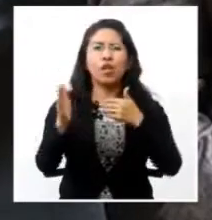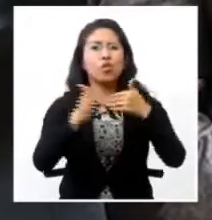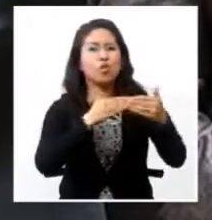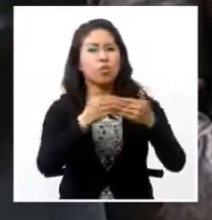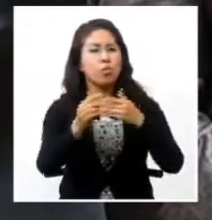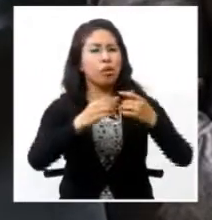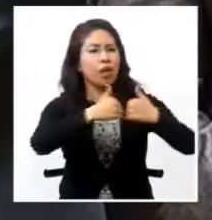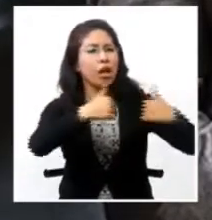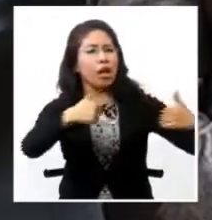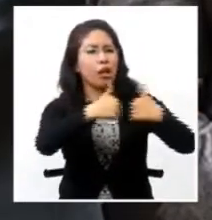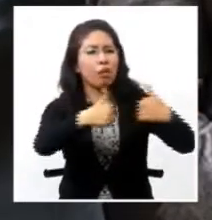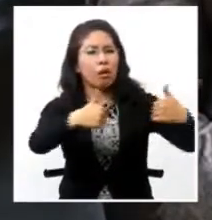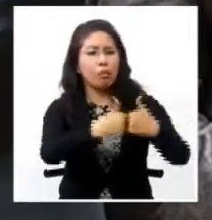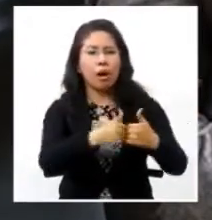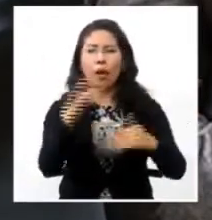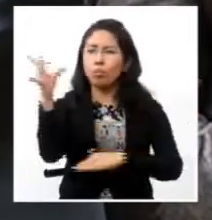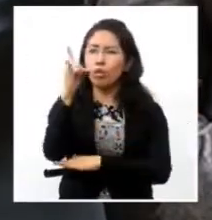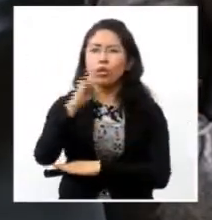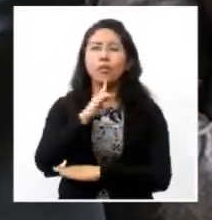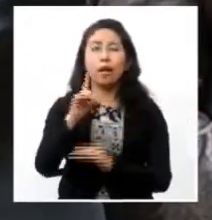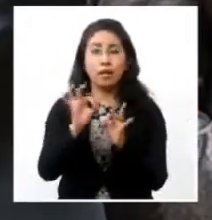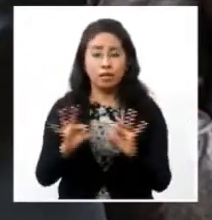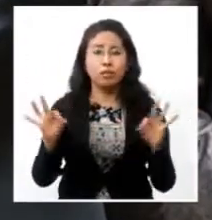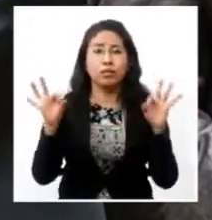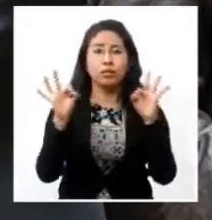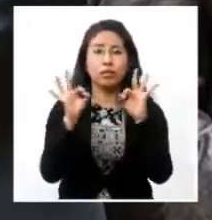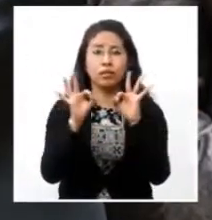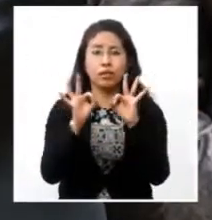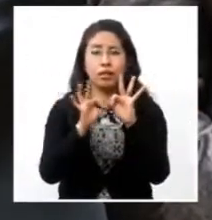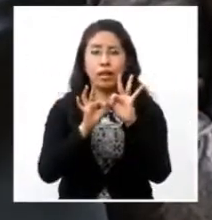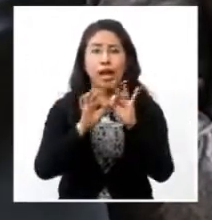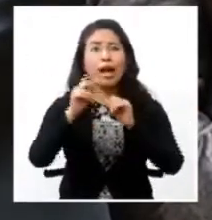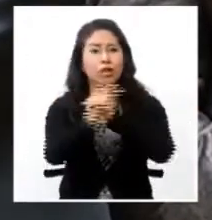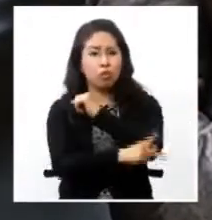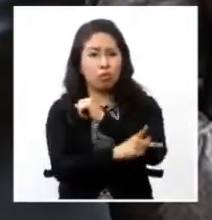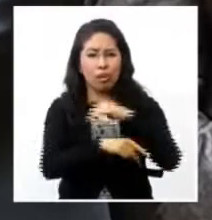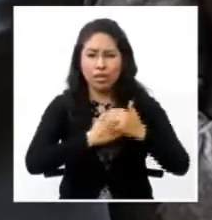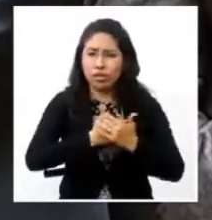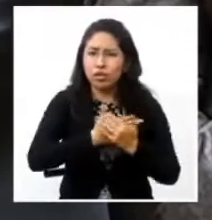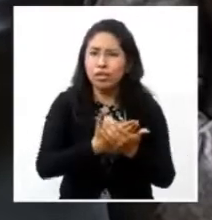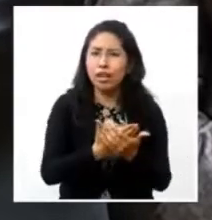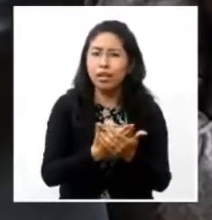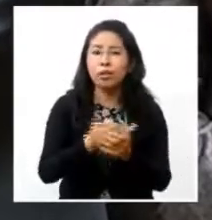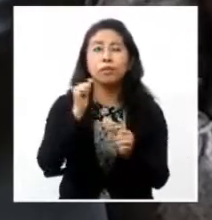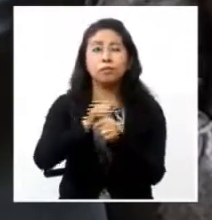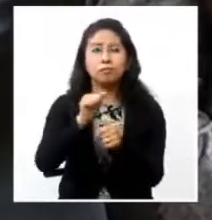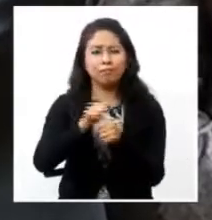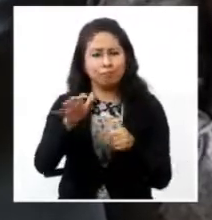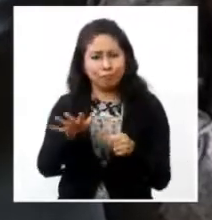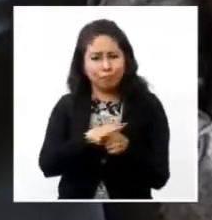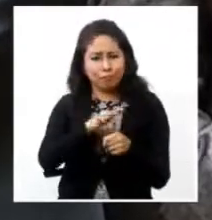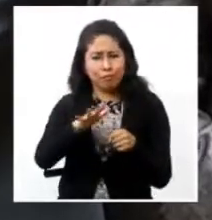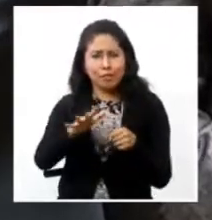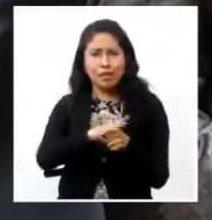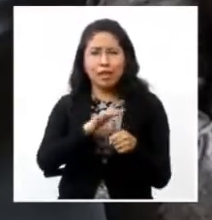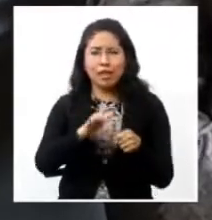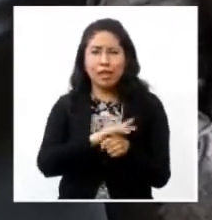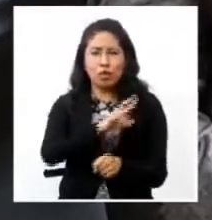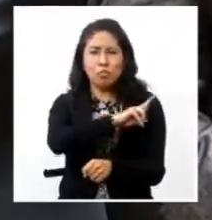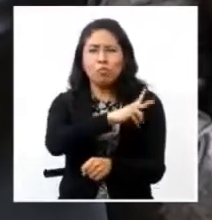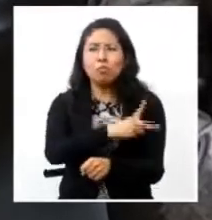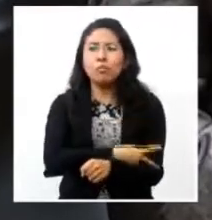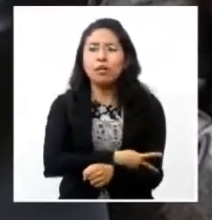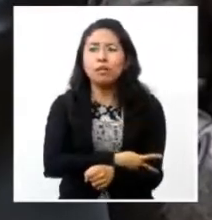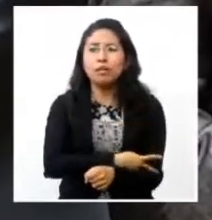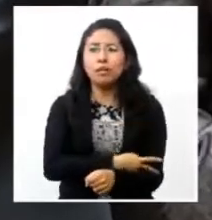distancias, pero además somos un pueblo solidario, trabajador y lleno de coraje. Y por eso,